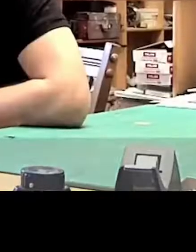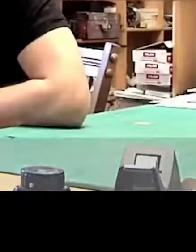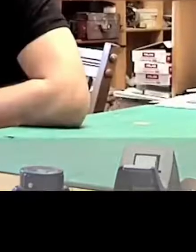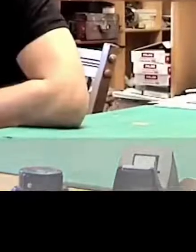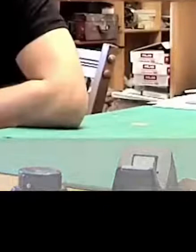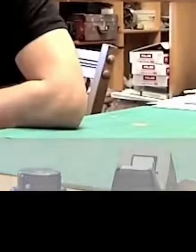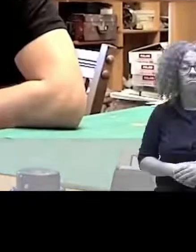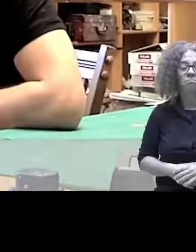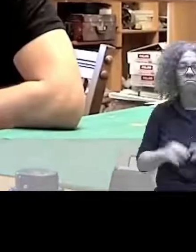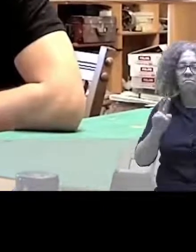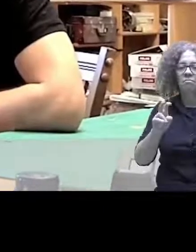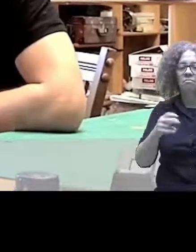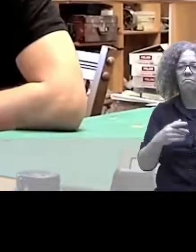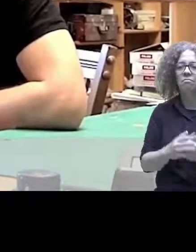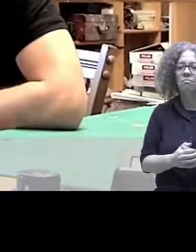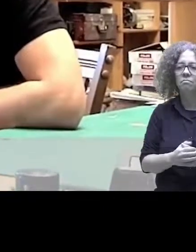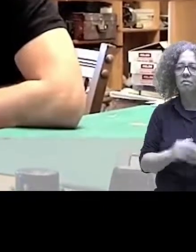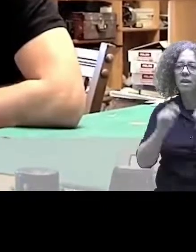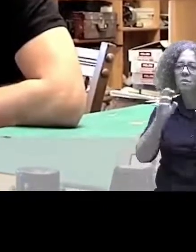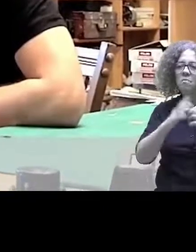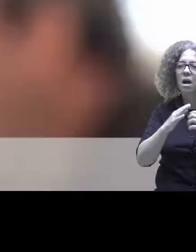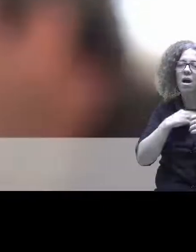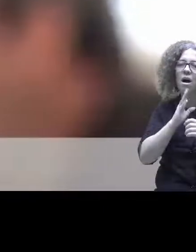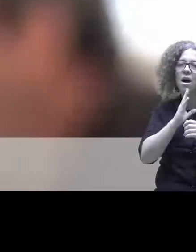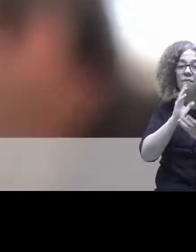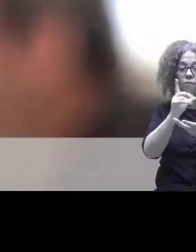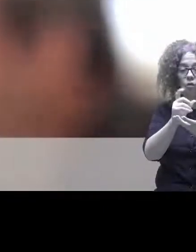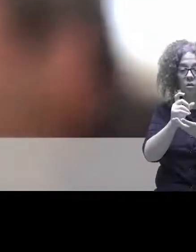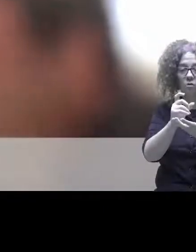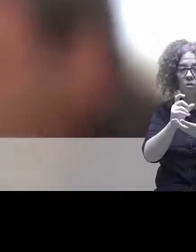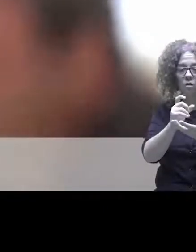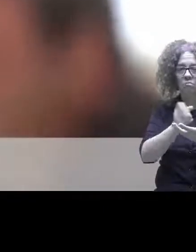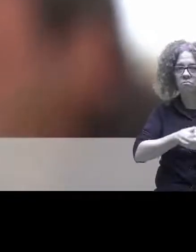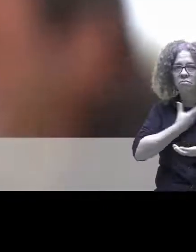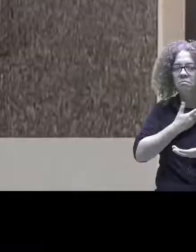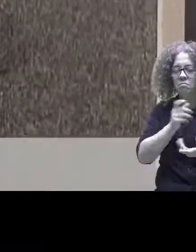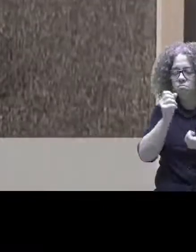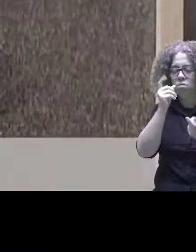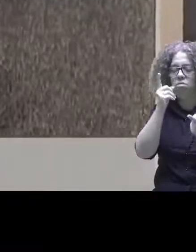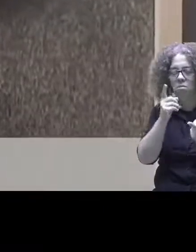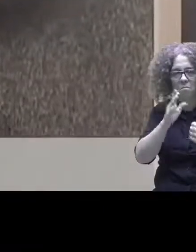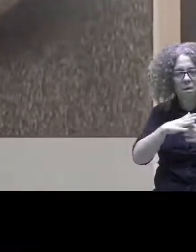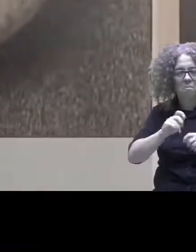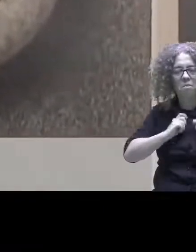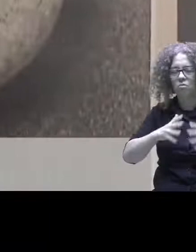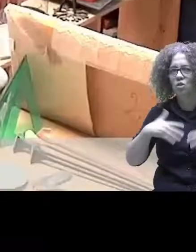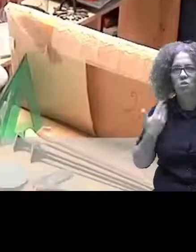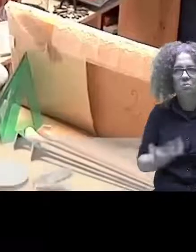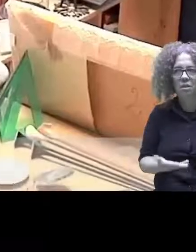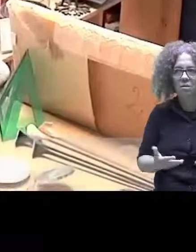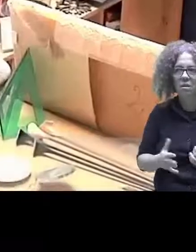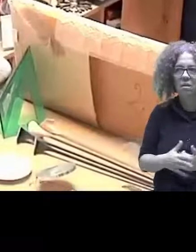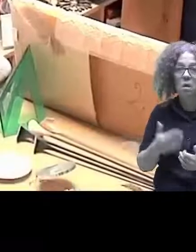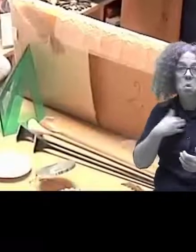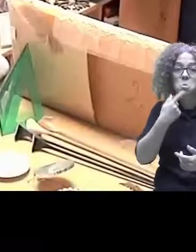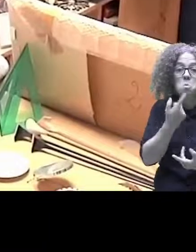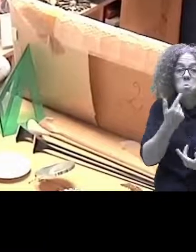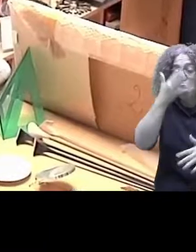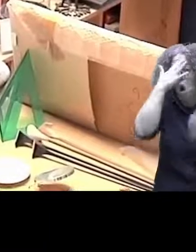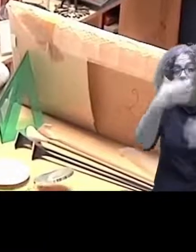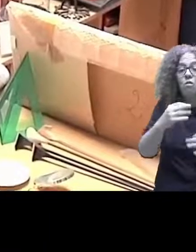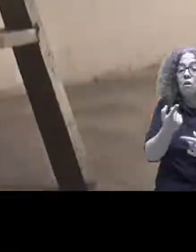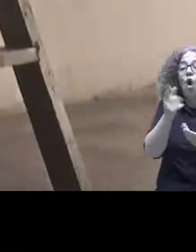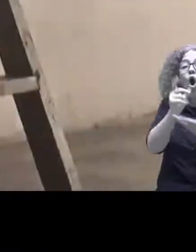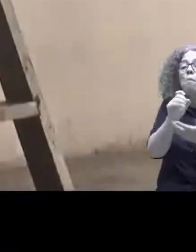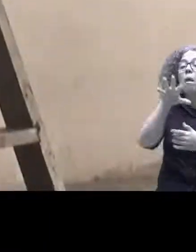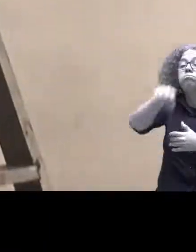El descubrir la fotografía fue una sorpresa. Yo recuerdo que compré una cámara sin ningún tipo de pretensión